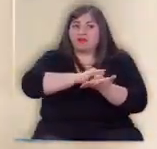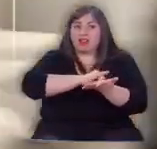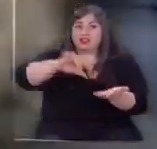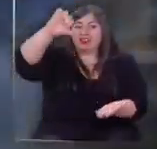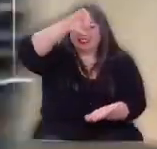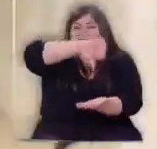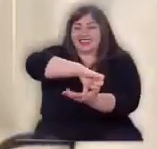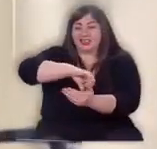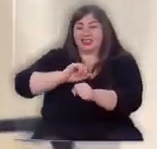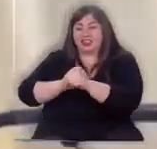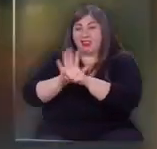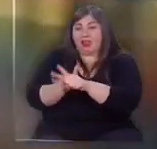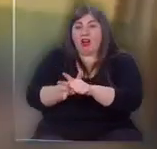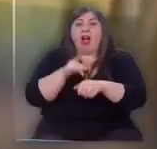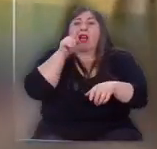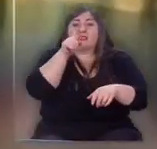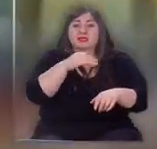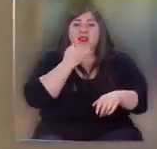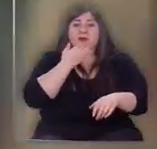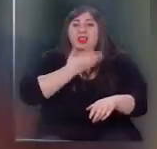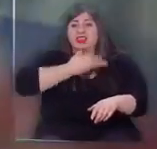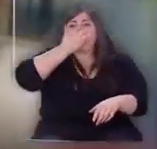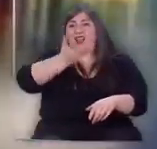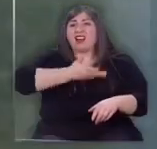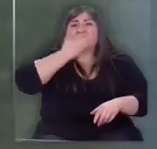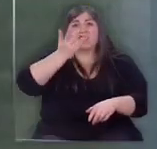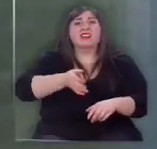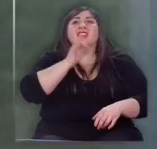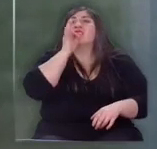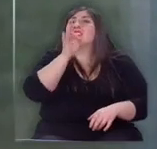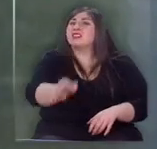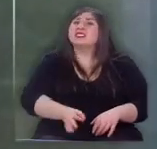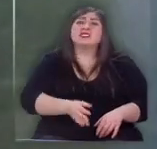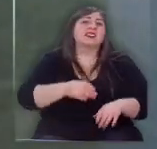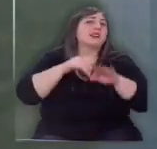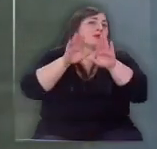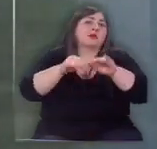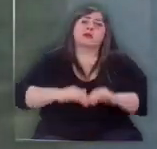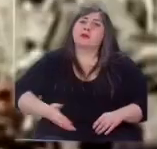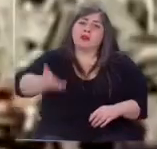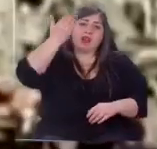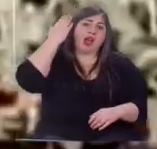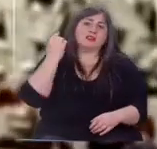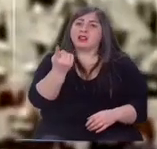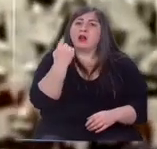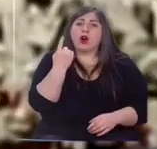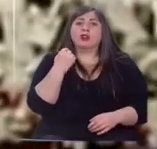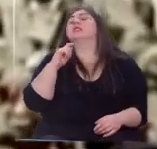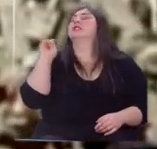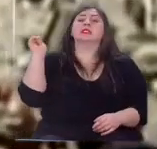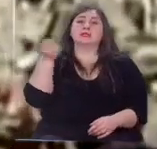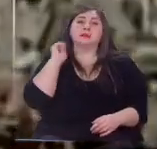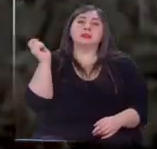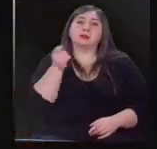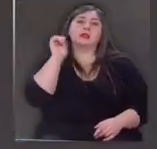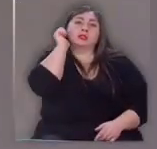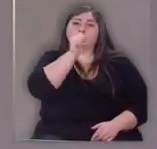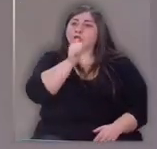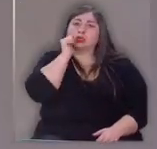de la pandemia. También las declaraciones de los paramédicos que aseguran que es como vivir los atentados del 11S a diario.